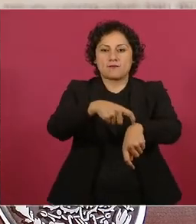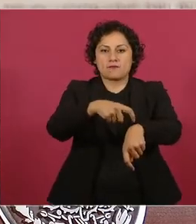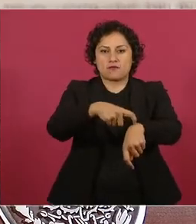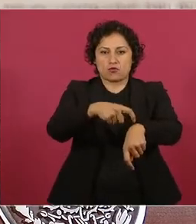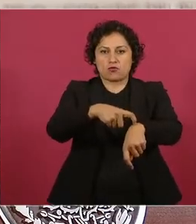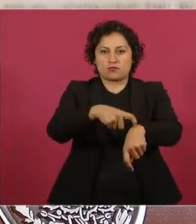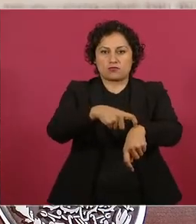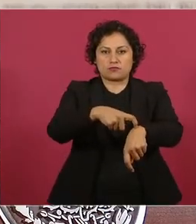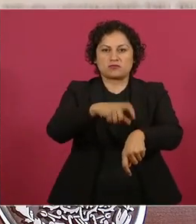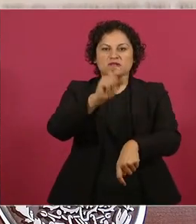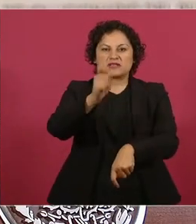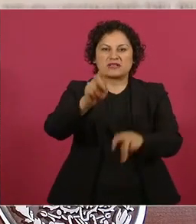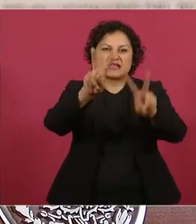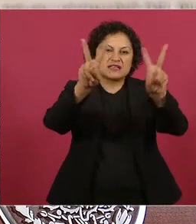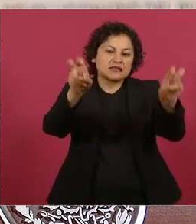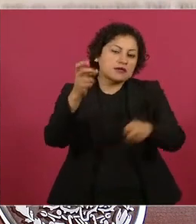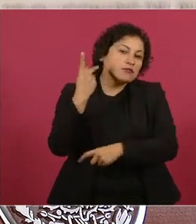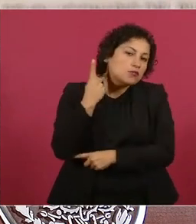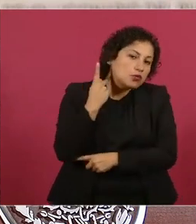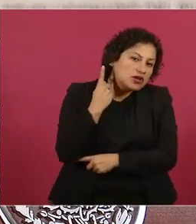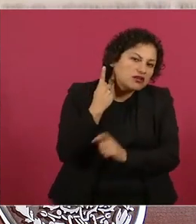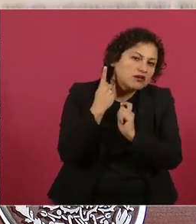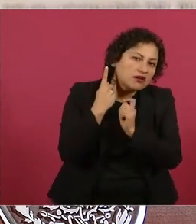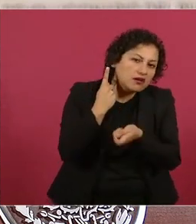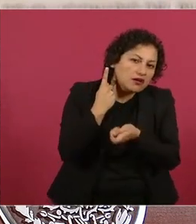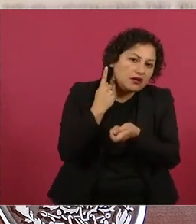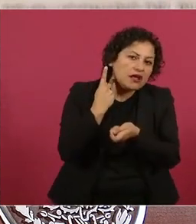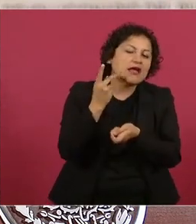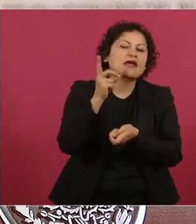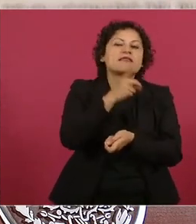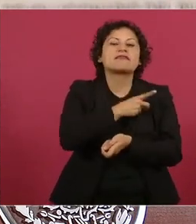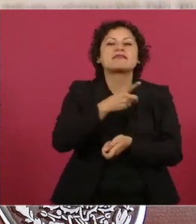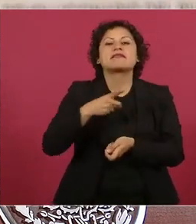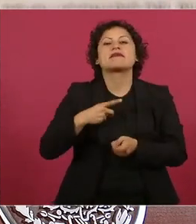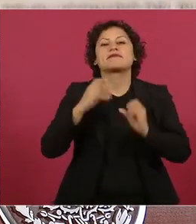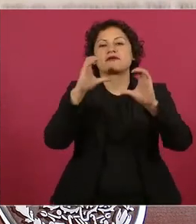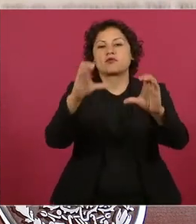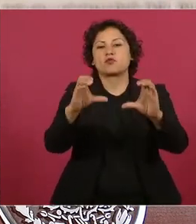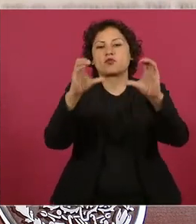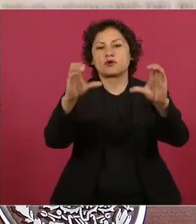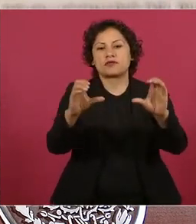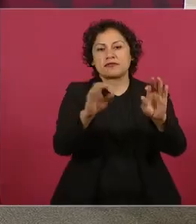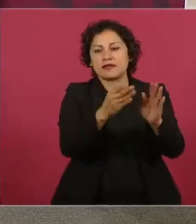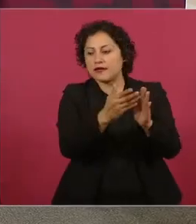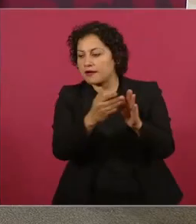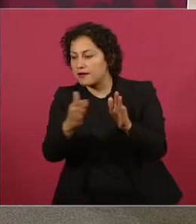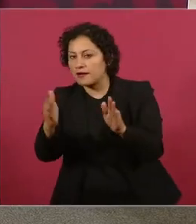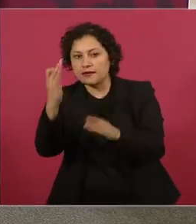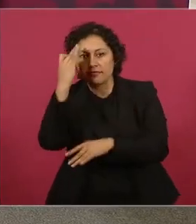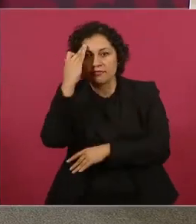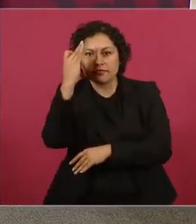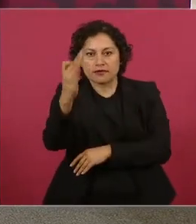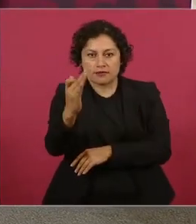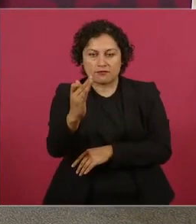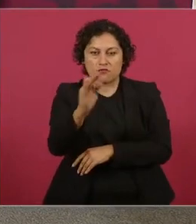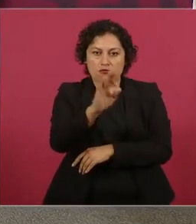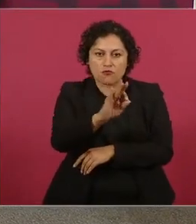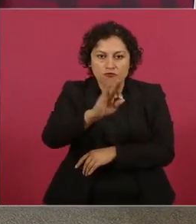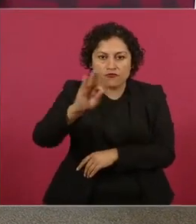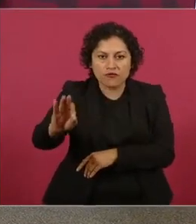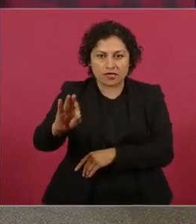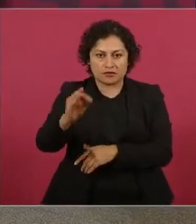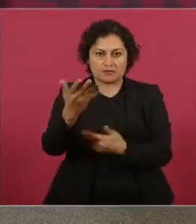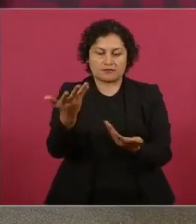es tiempo, es manejo de tiempos, entre otras cosas. Entonces, si